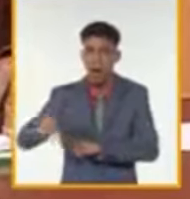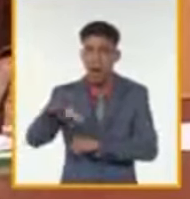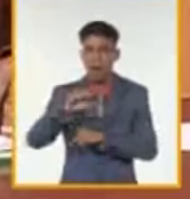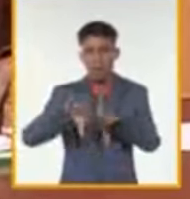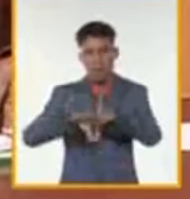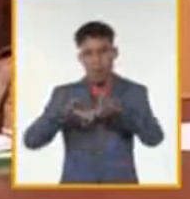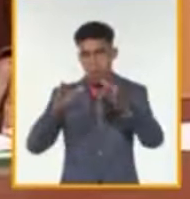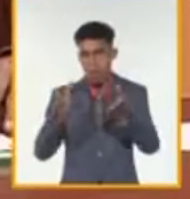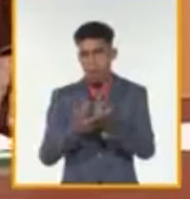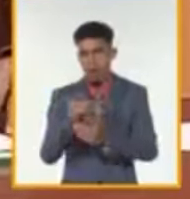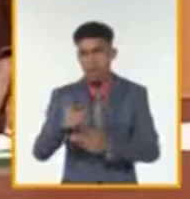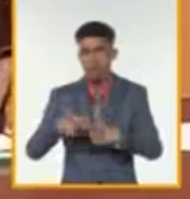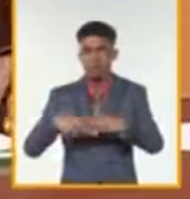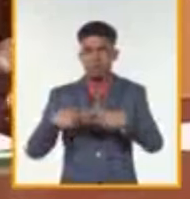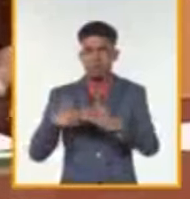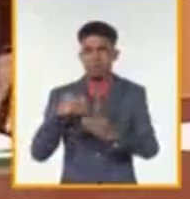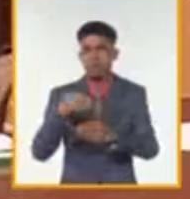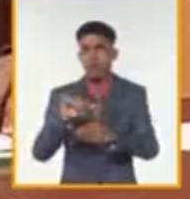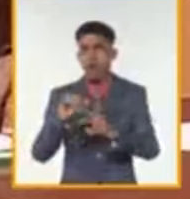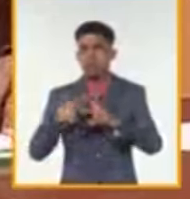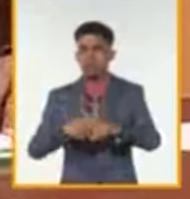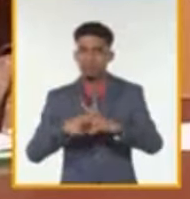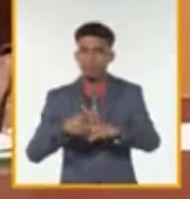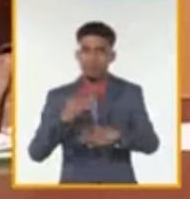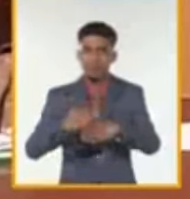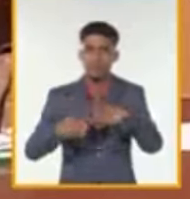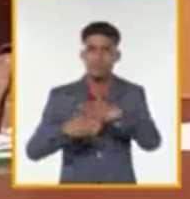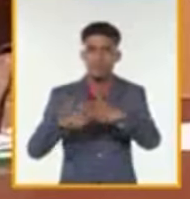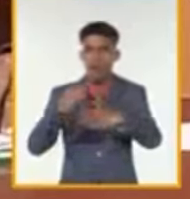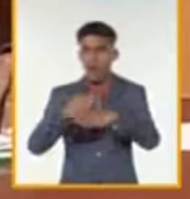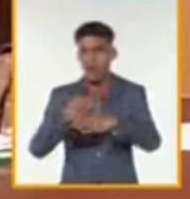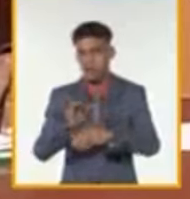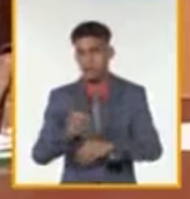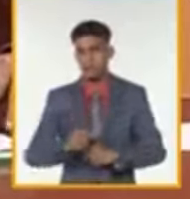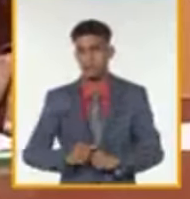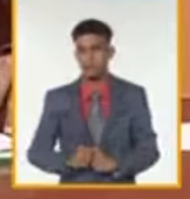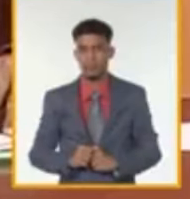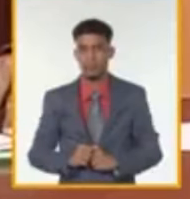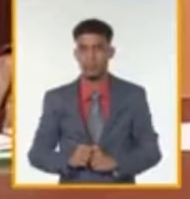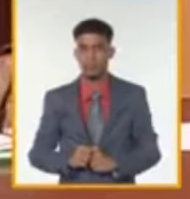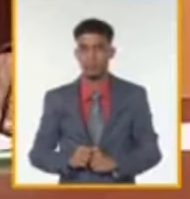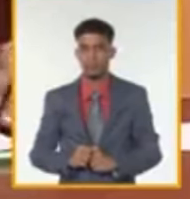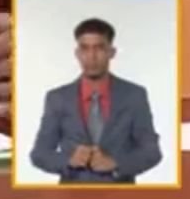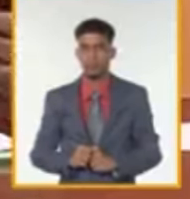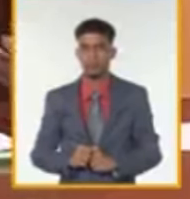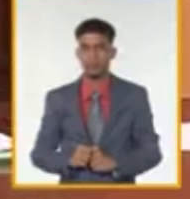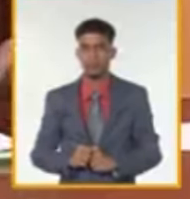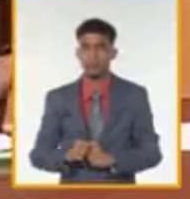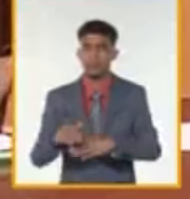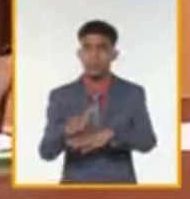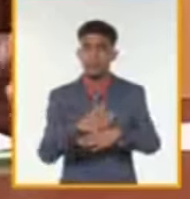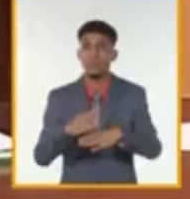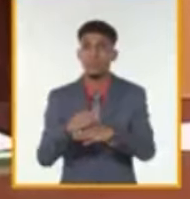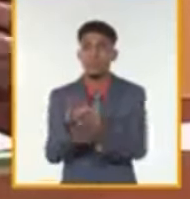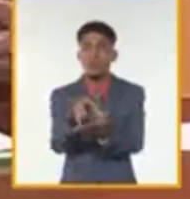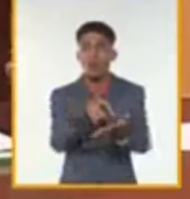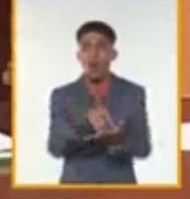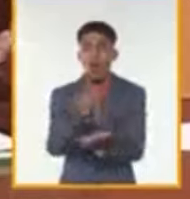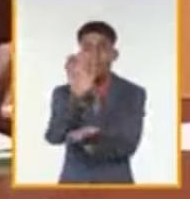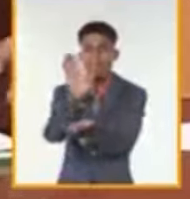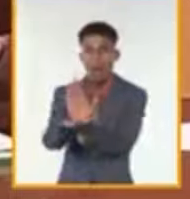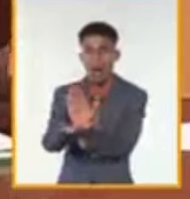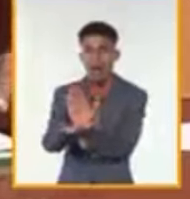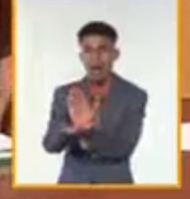montaje de un grupo de vallas en la carretera central que también han han han dado visual con imágenes de sitios emblemáticos en la ciudad algo que que